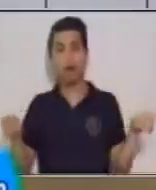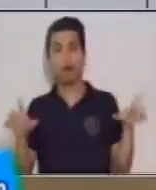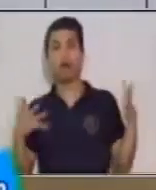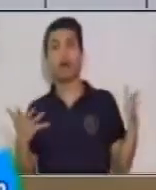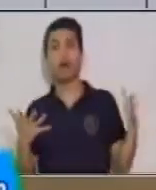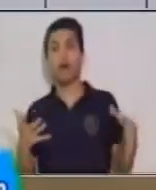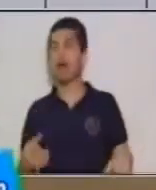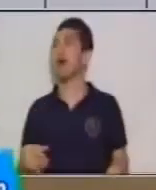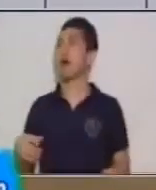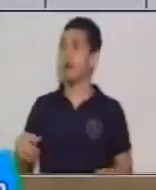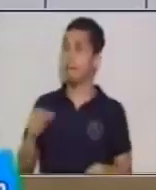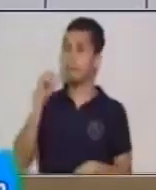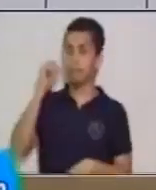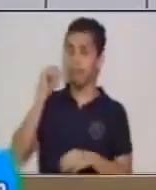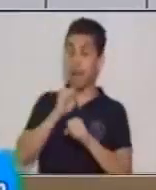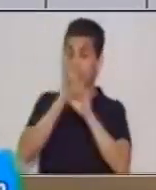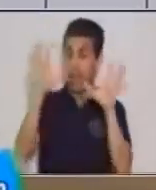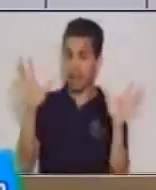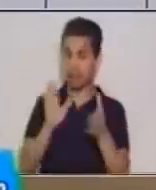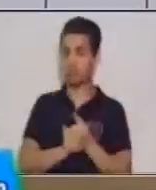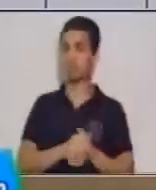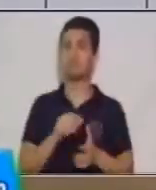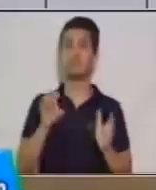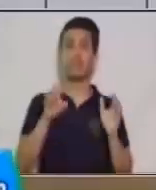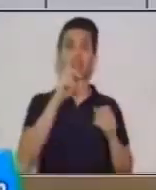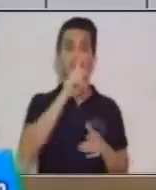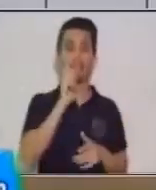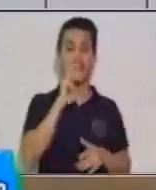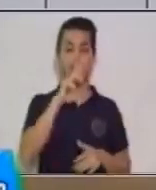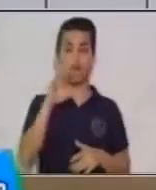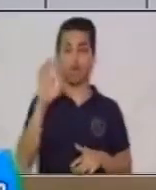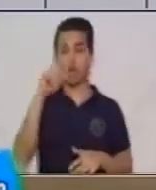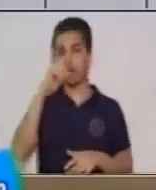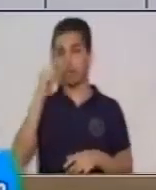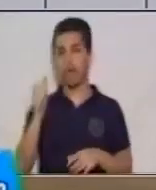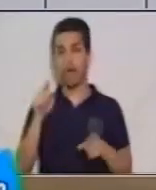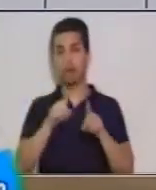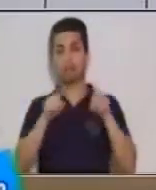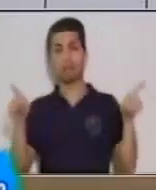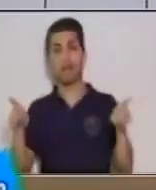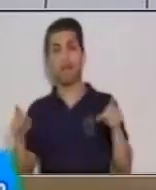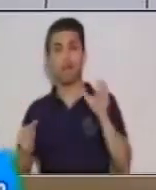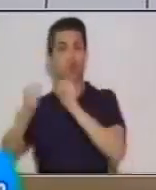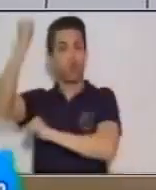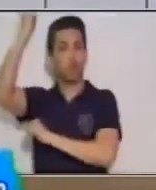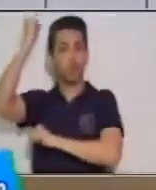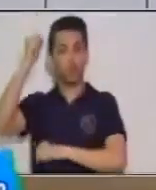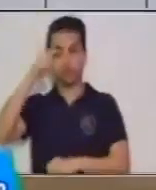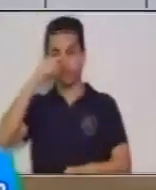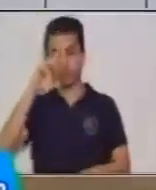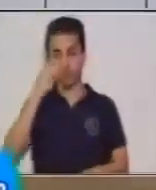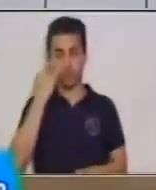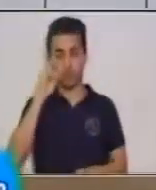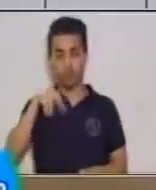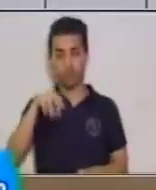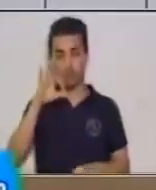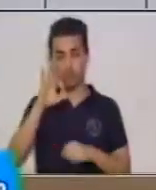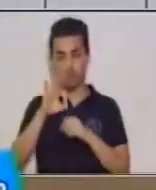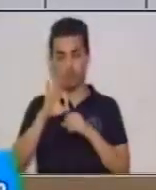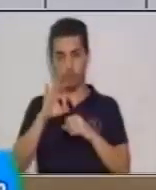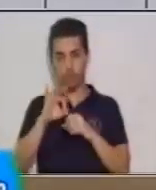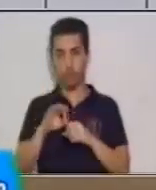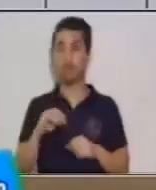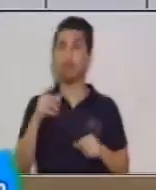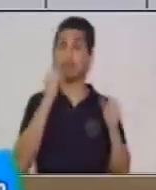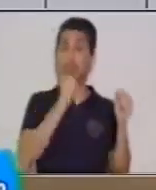sería claro. Derrota, triunfo. Difícil, fácil.